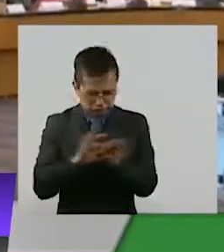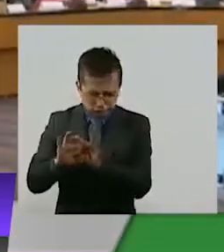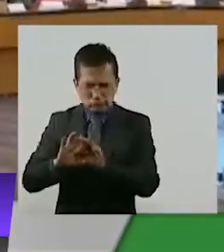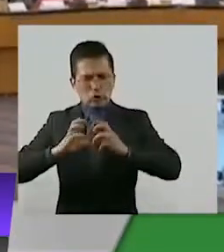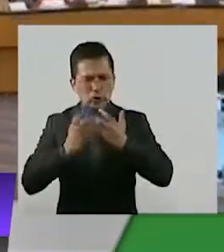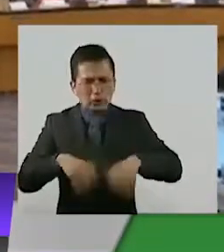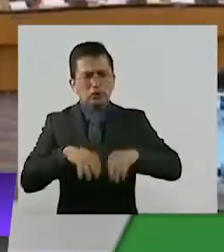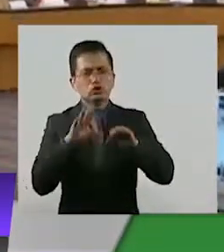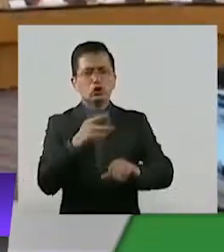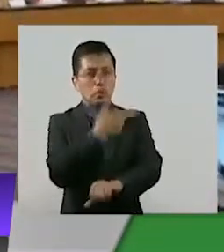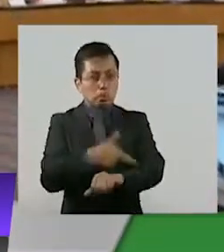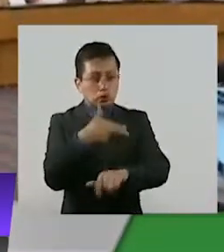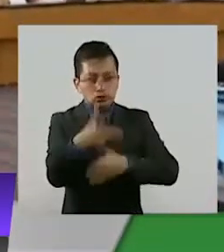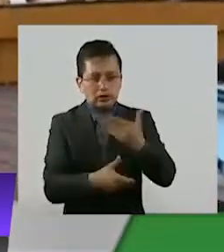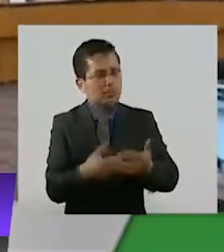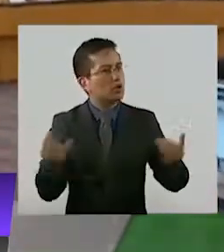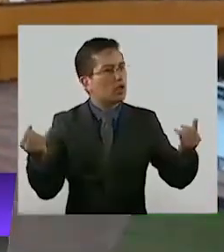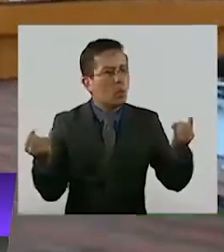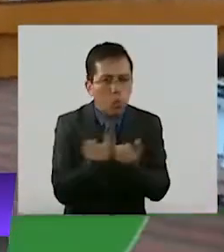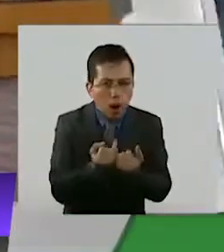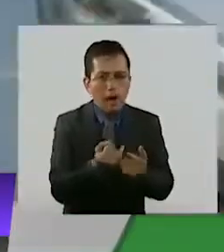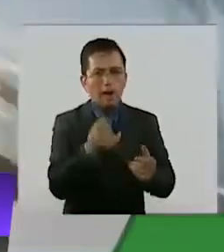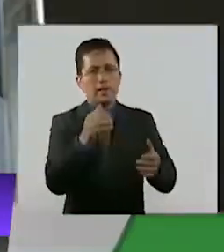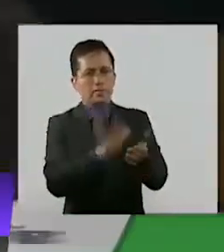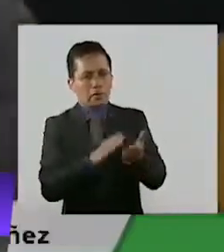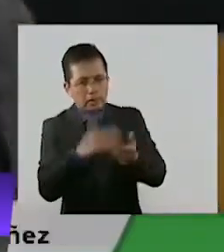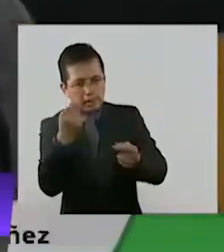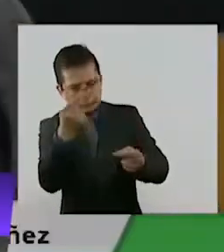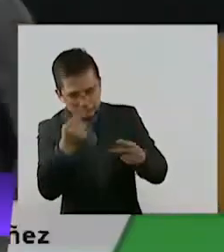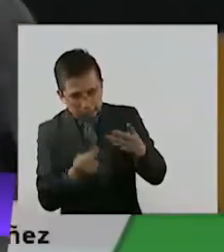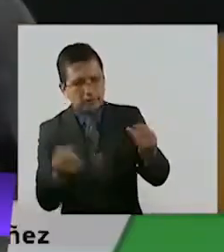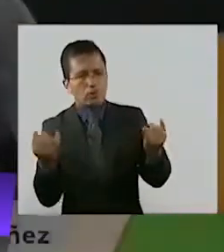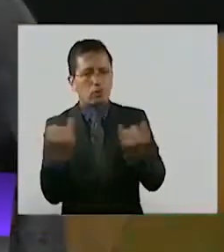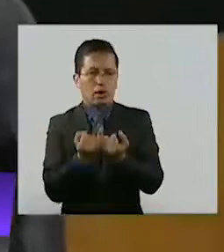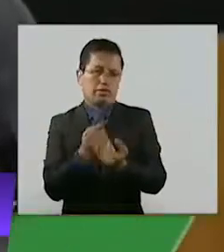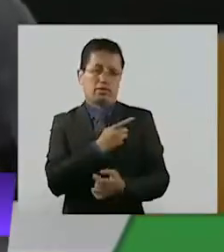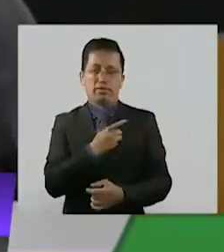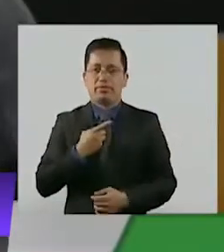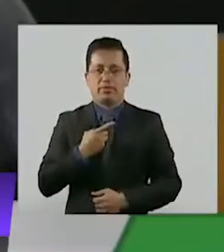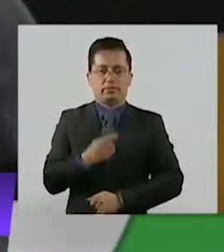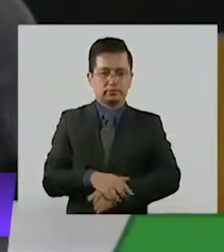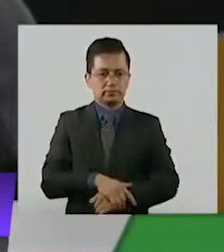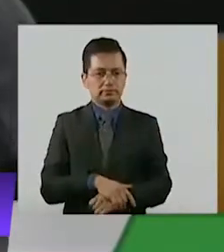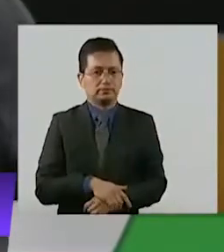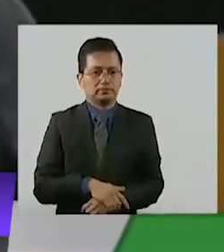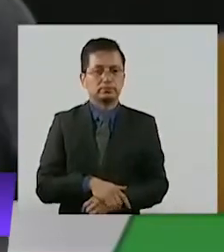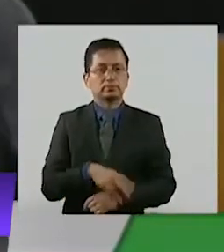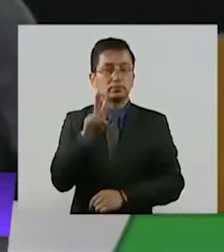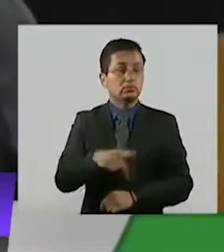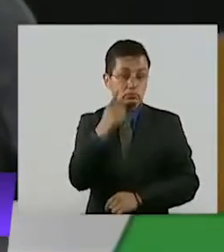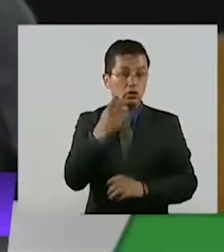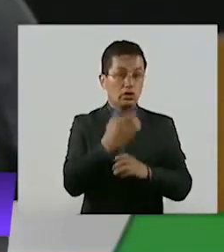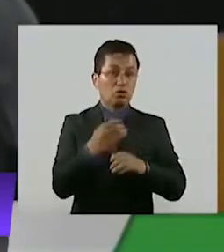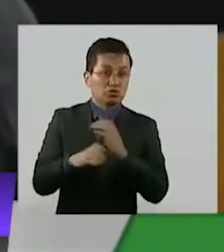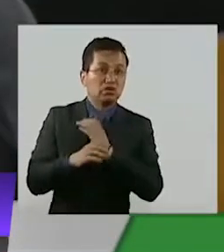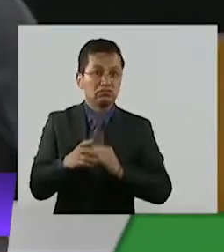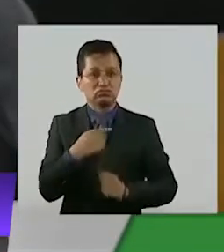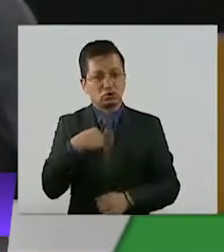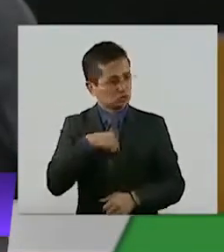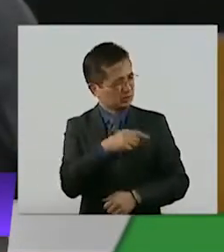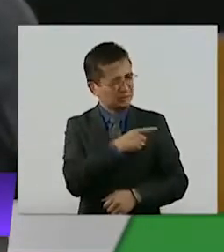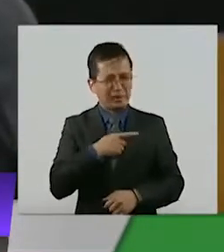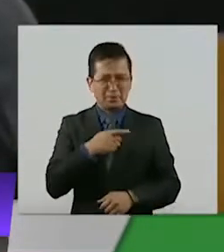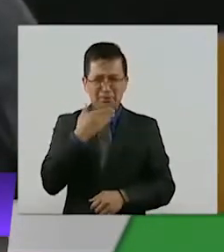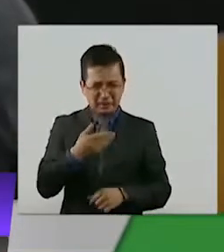y procedimientos y requisitos similares. Entonces, en un gran desafío que tenemos es aumentar y